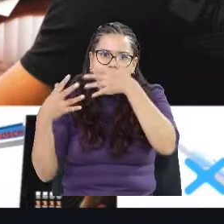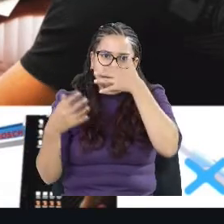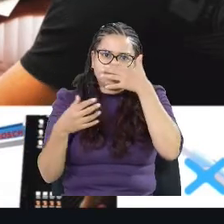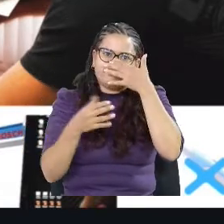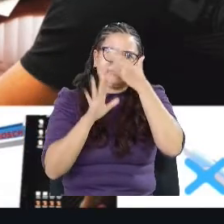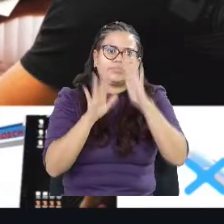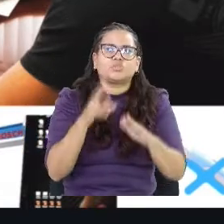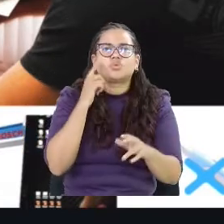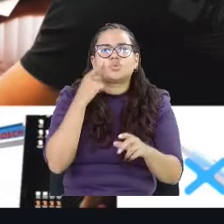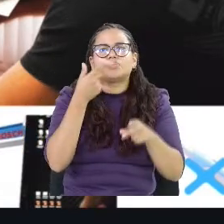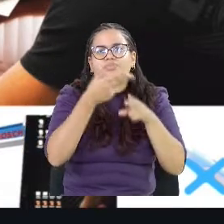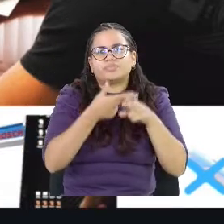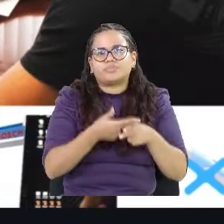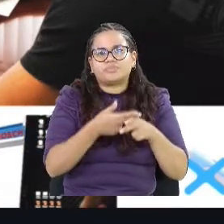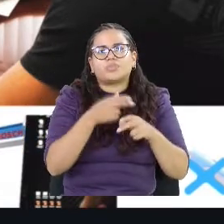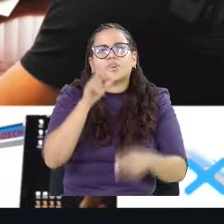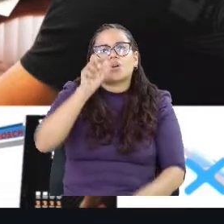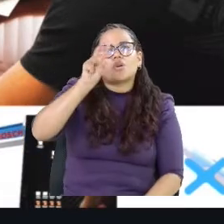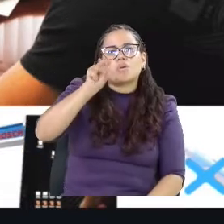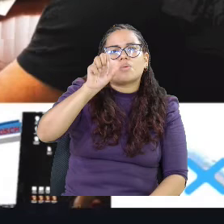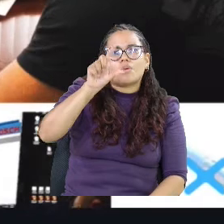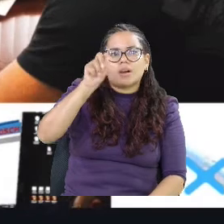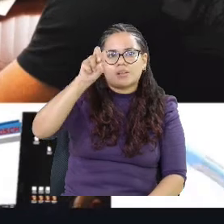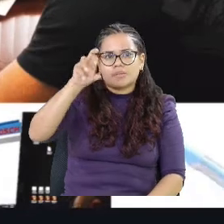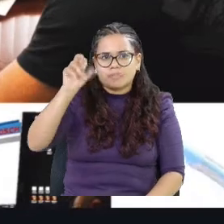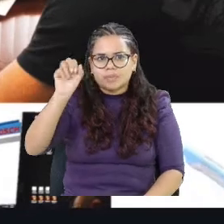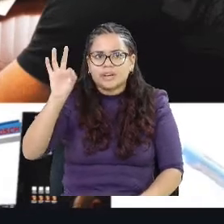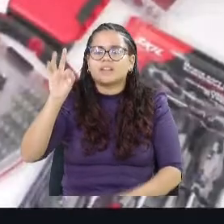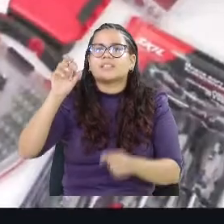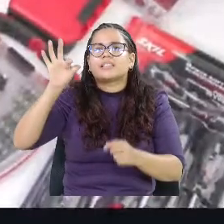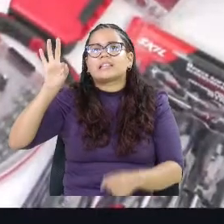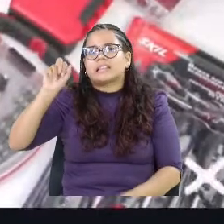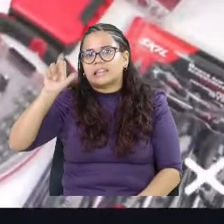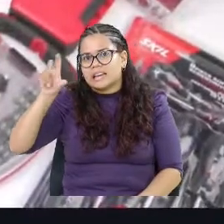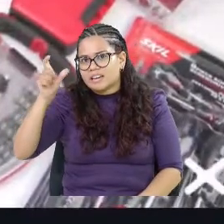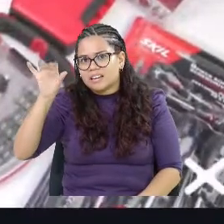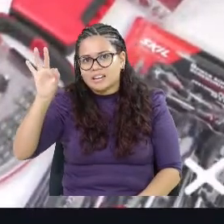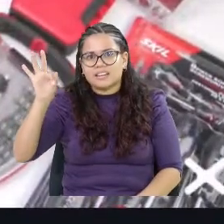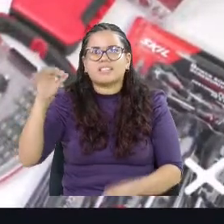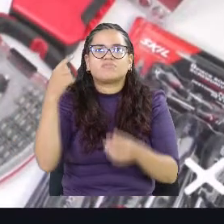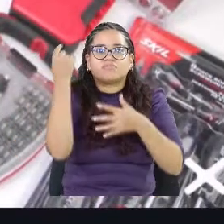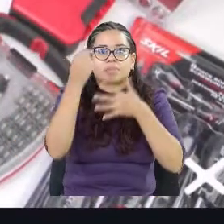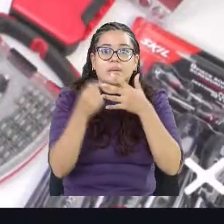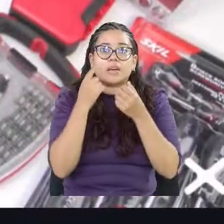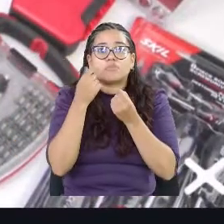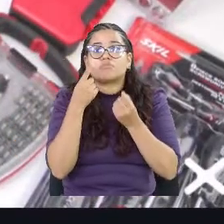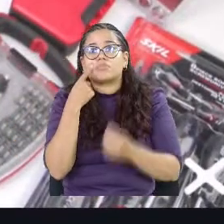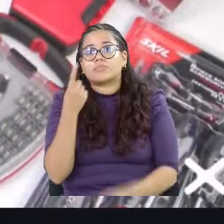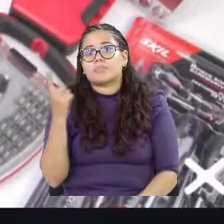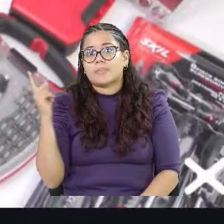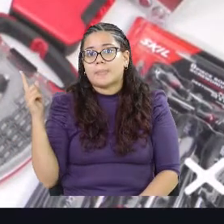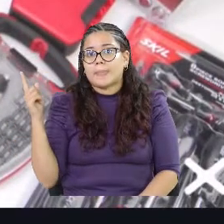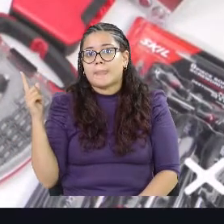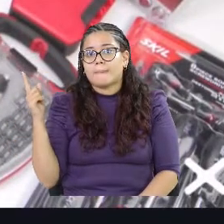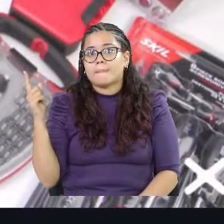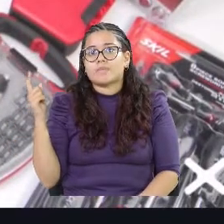Target, Walmart, Lowe's, entre otros. Esta es una foto del equipo de trabajo